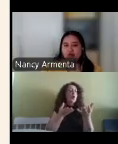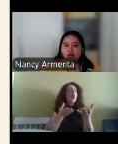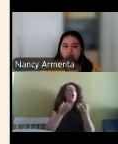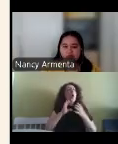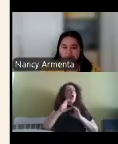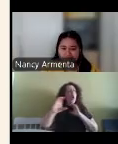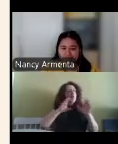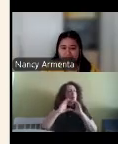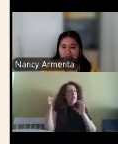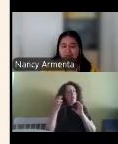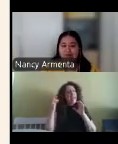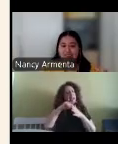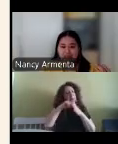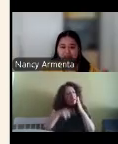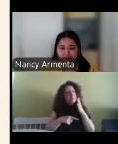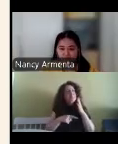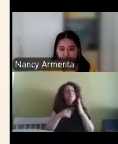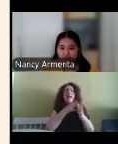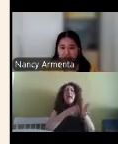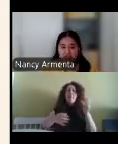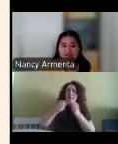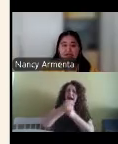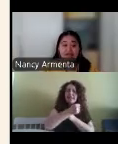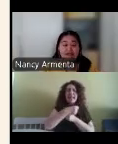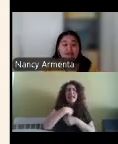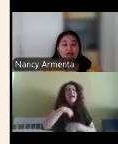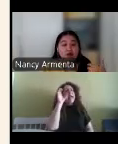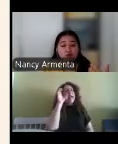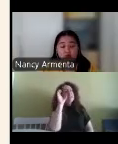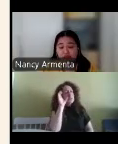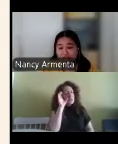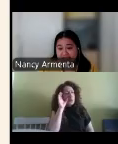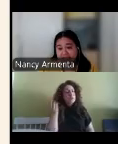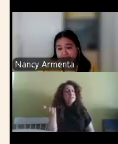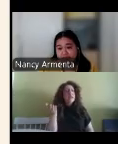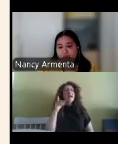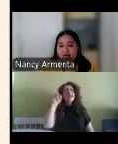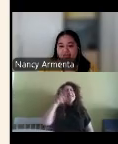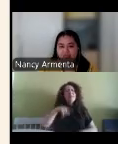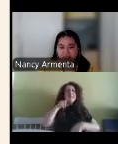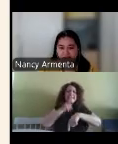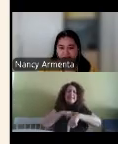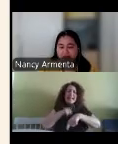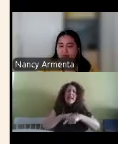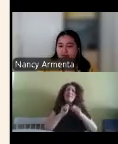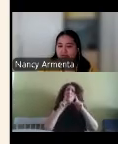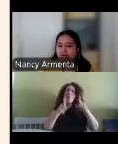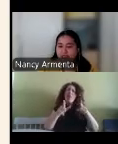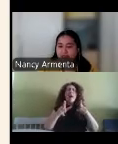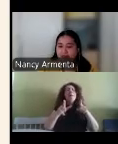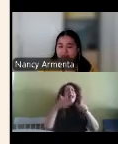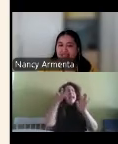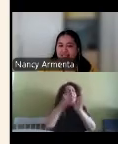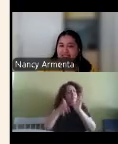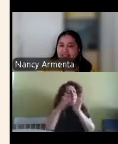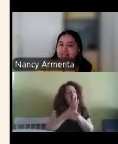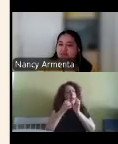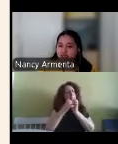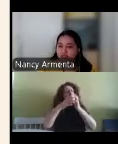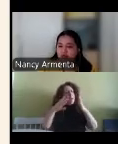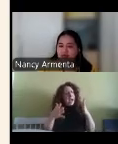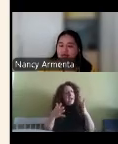elementos como empatía, capacidad de escucha, dedicar un poco de más tiempo para explicar, para tener